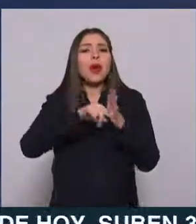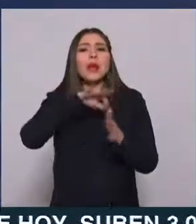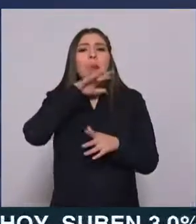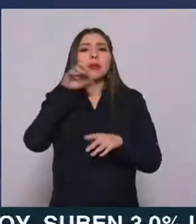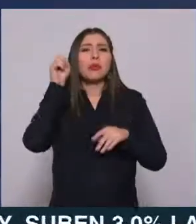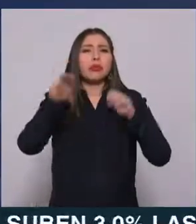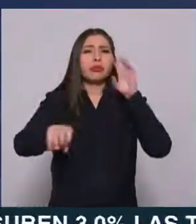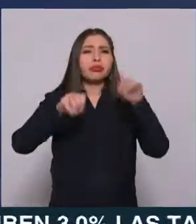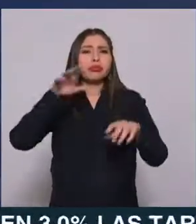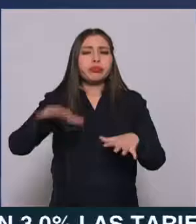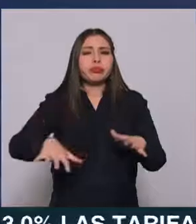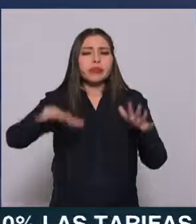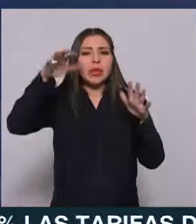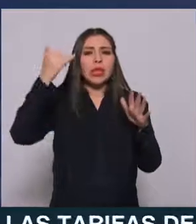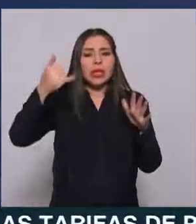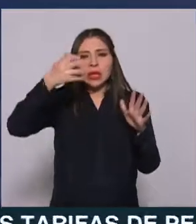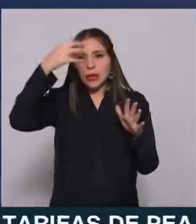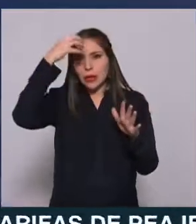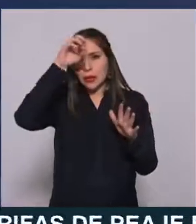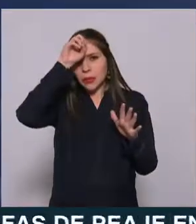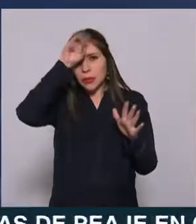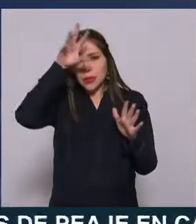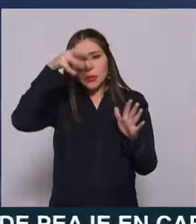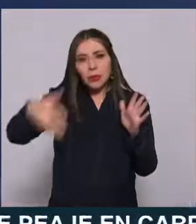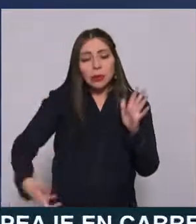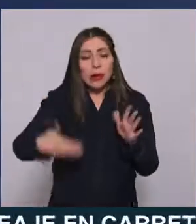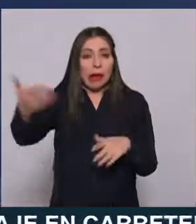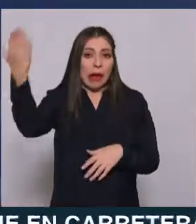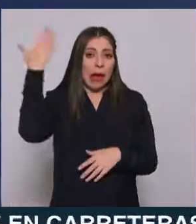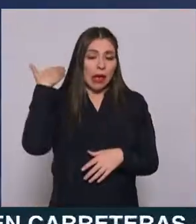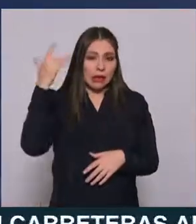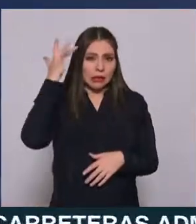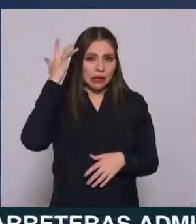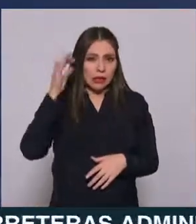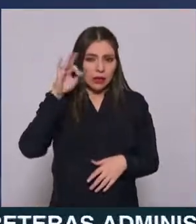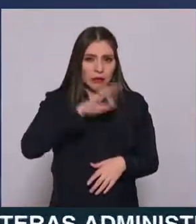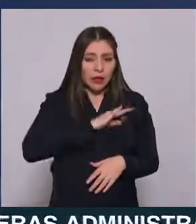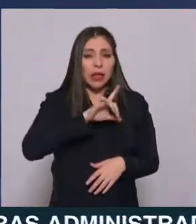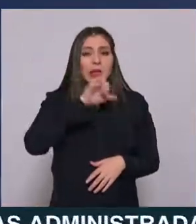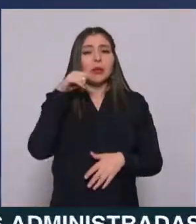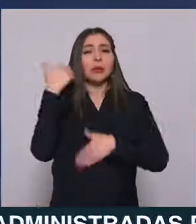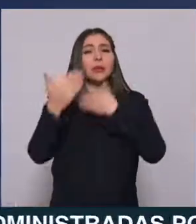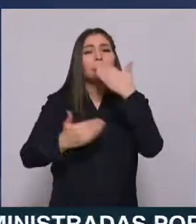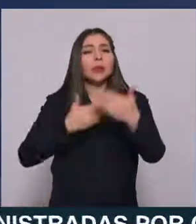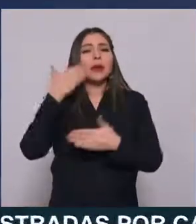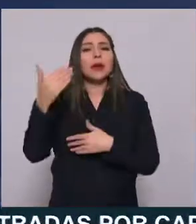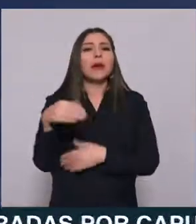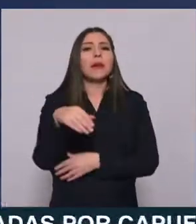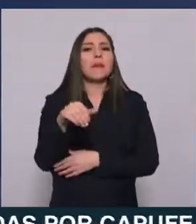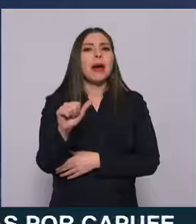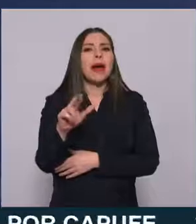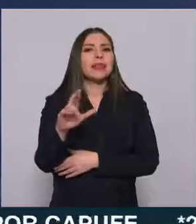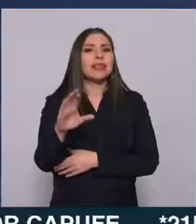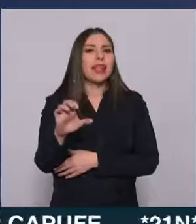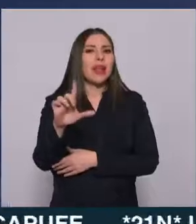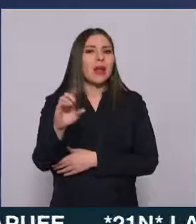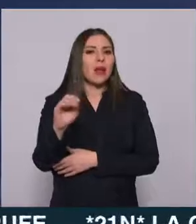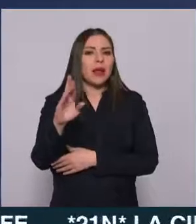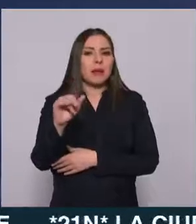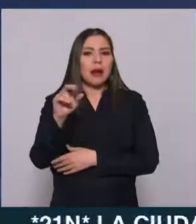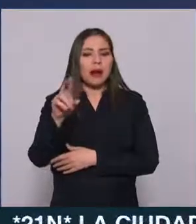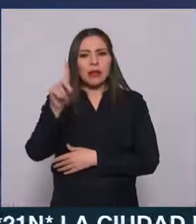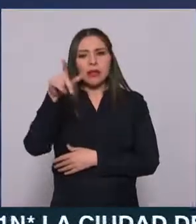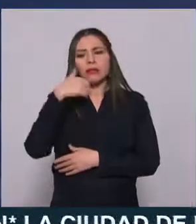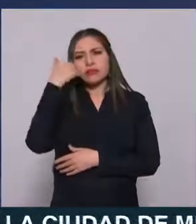el jefe de gobierno, Marcelo Ebrard, pensó en ese predio como una oportunidad para hacer vivienda popular, vivienda pública, en